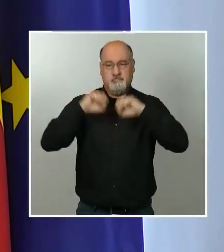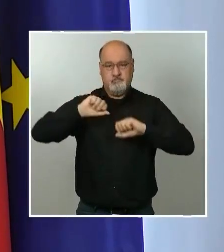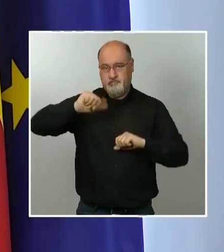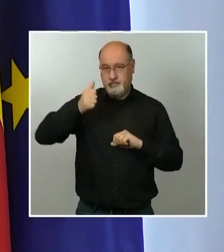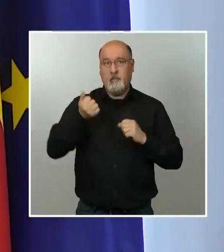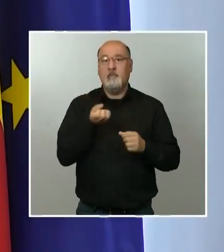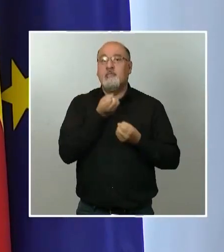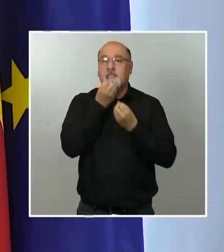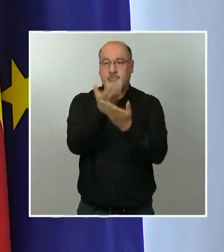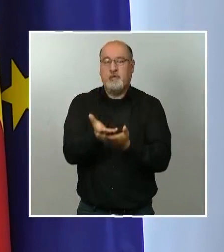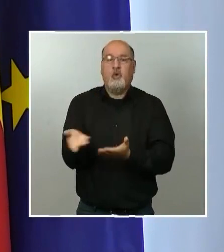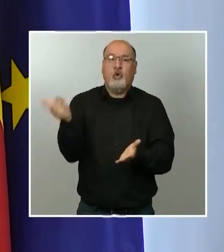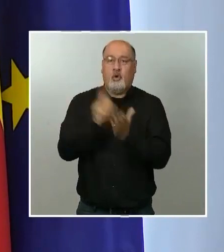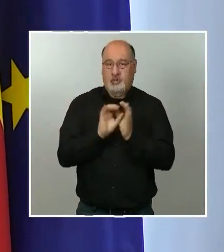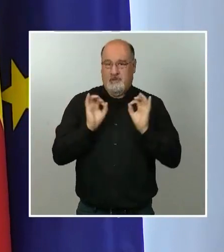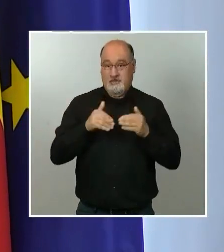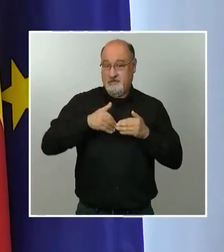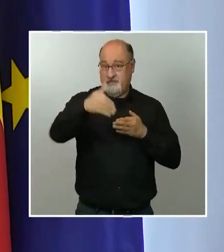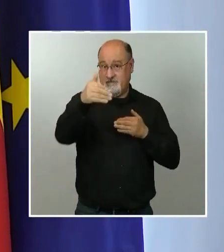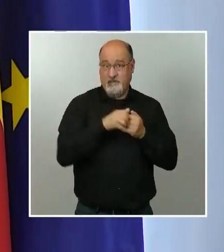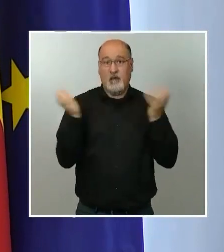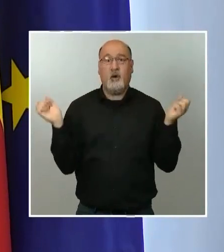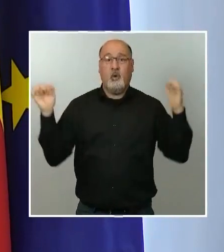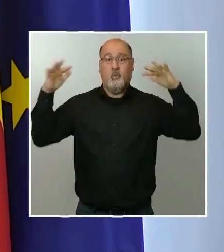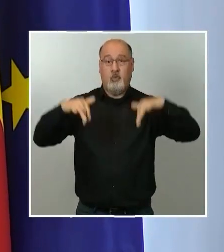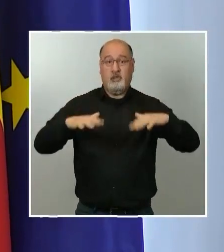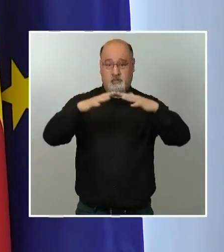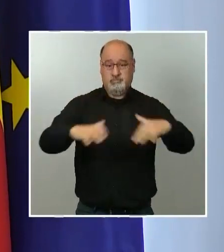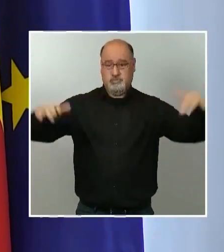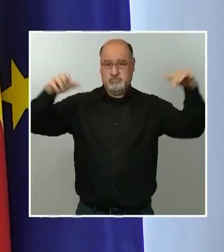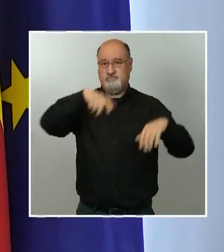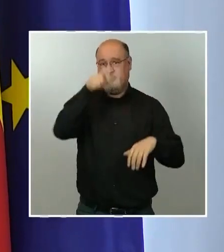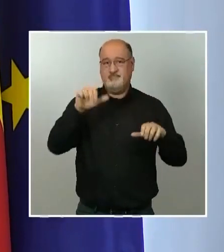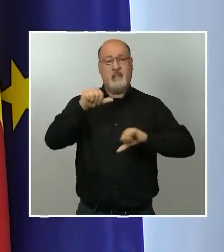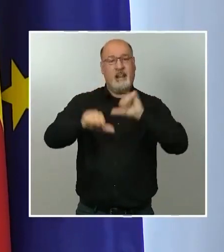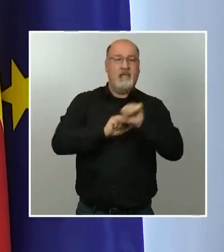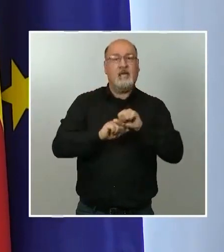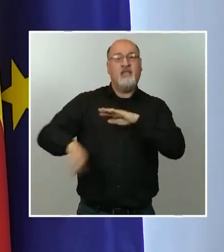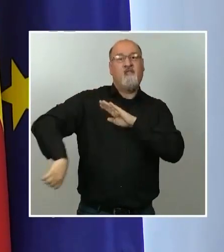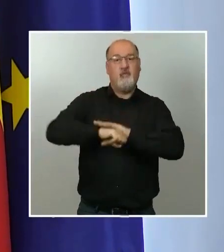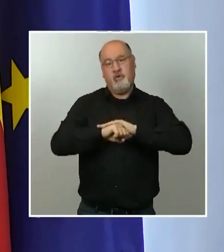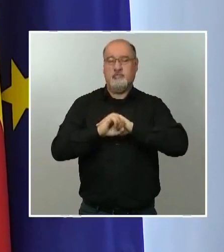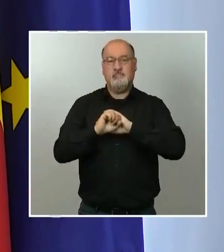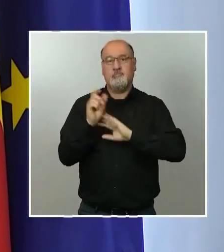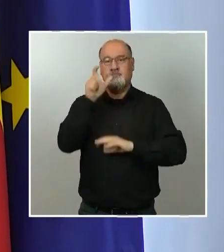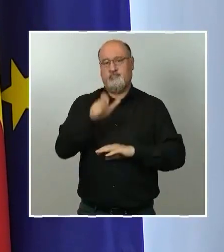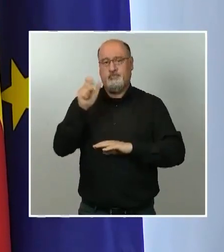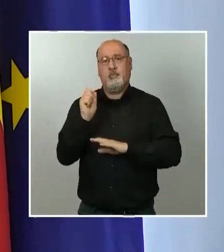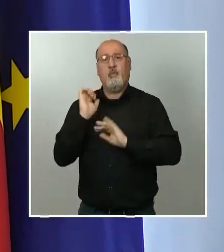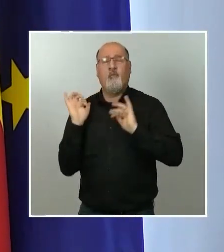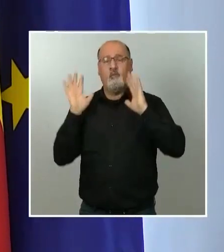a tener público en la liga de la liga de fútbol y en la acb de baloncesto